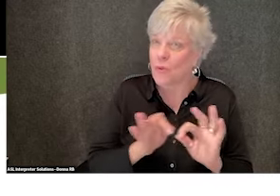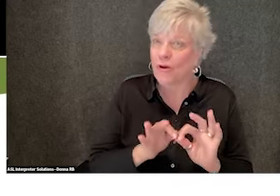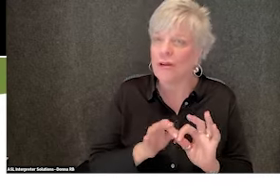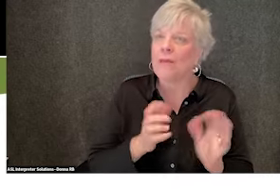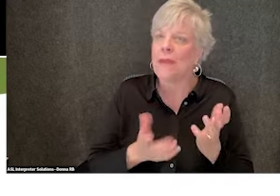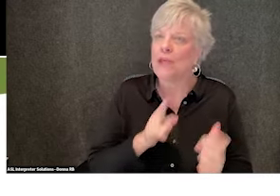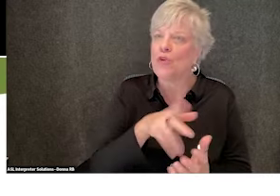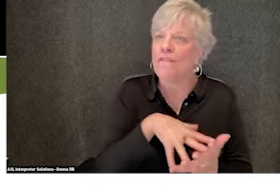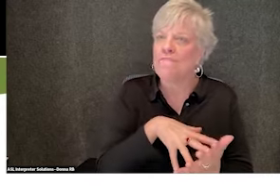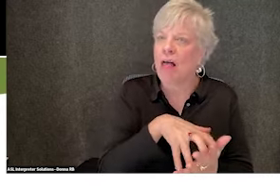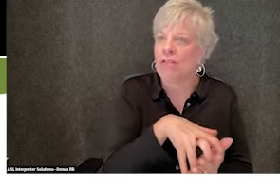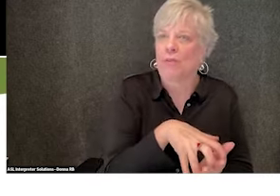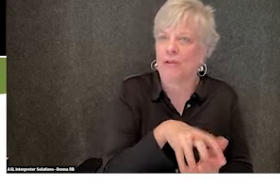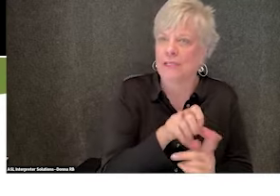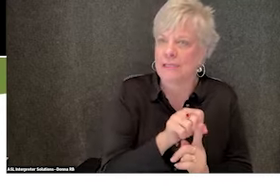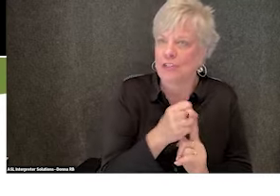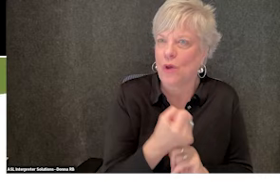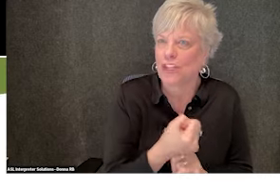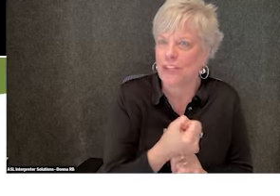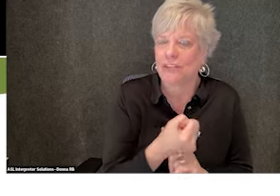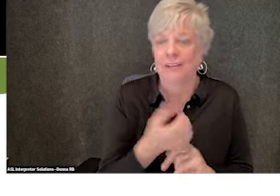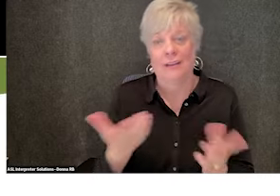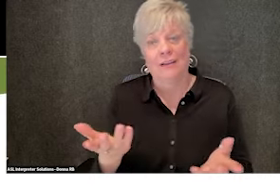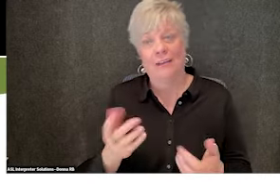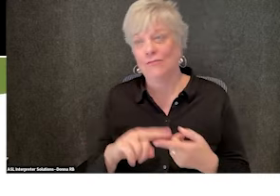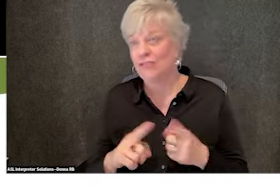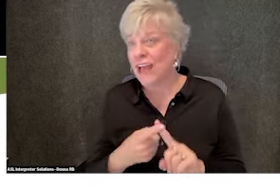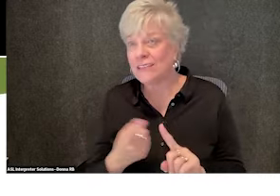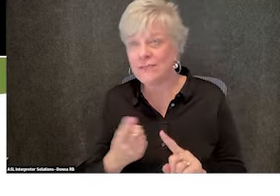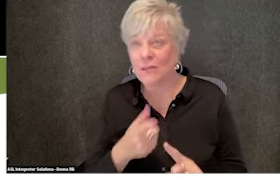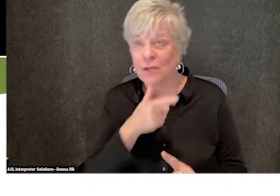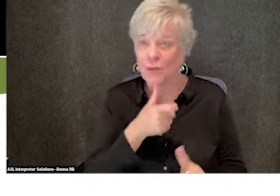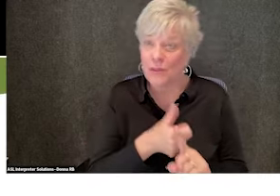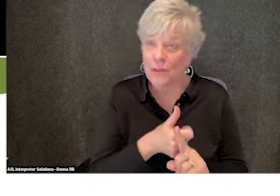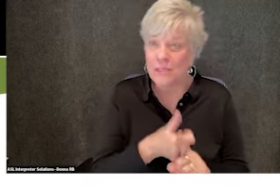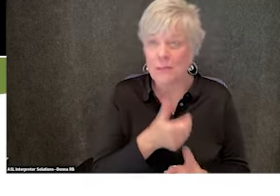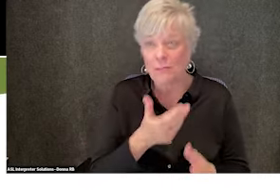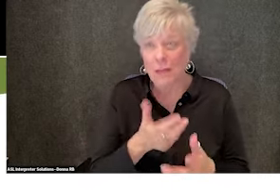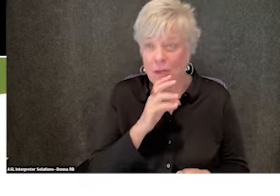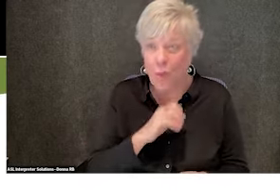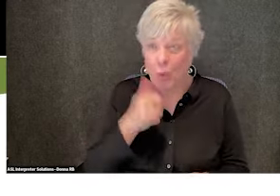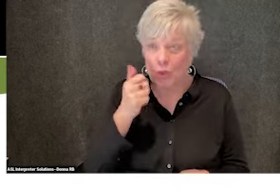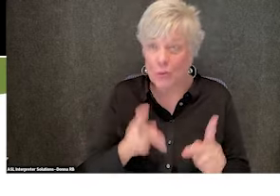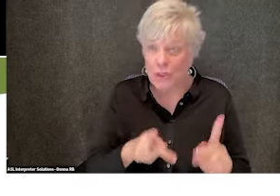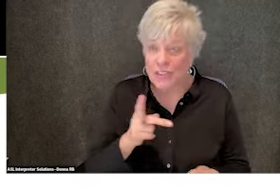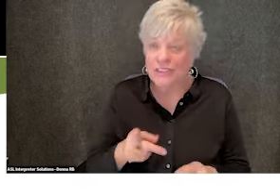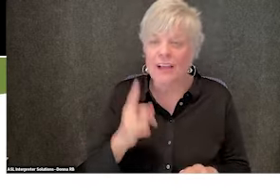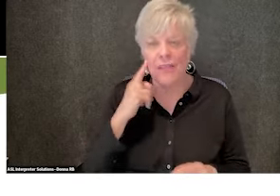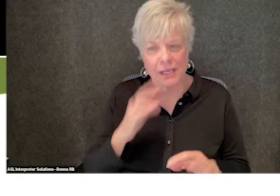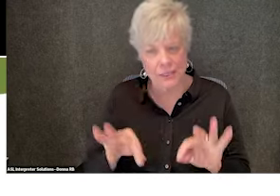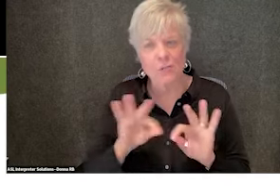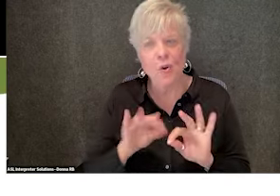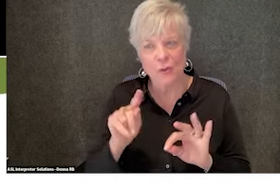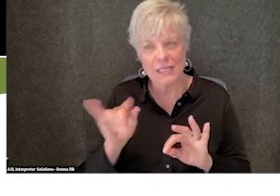Tami habla cuando vemos personas que cuando tienen más dificultad con el mundo en su alrededor,